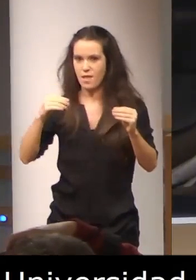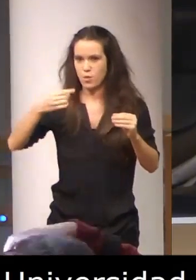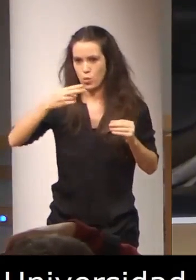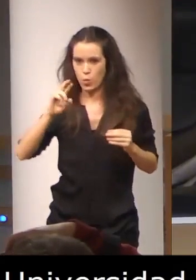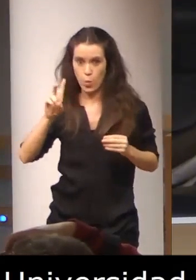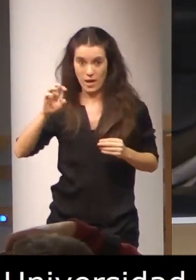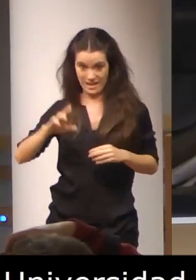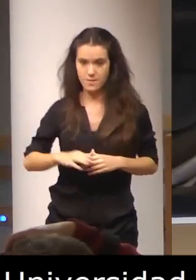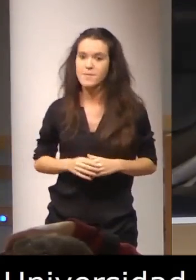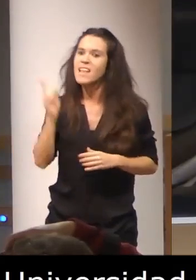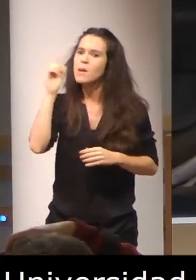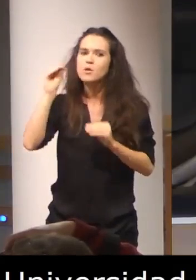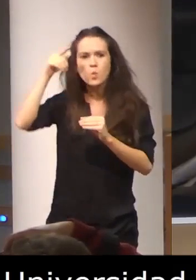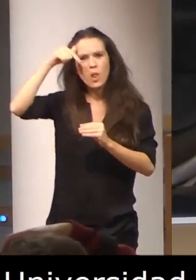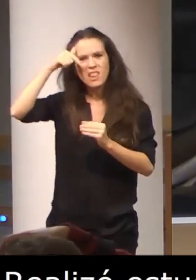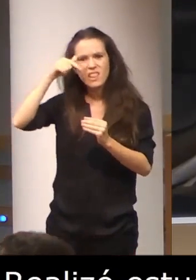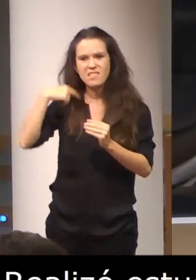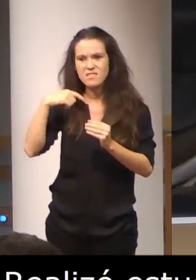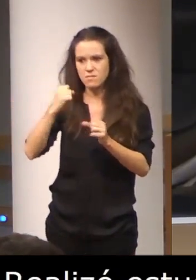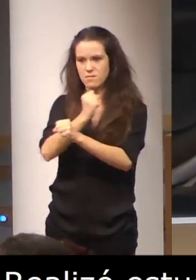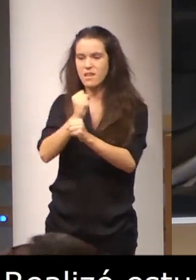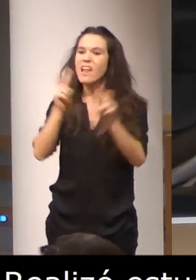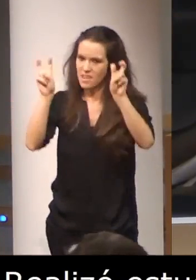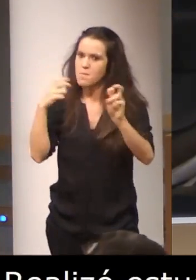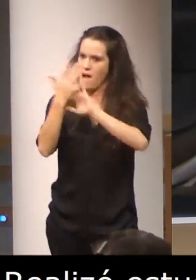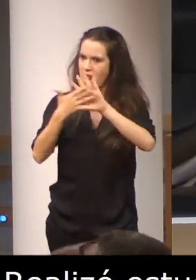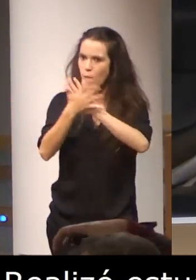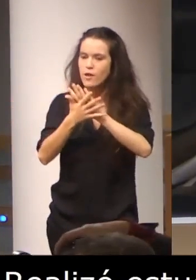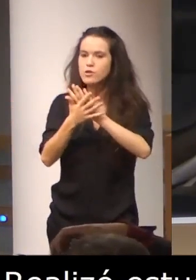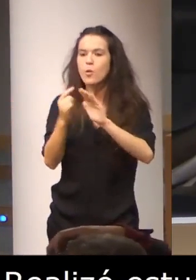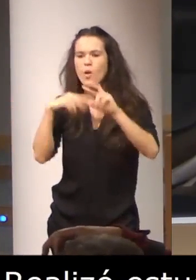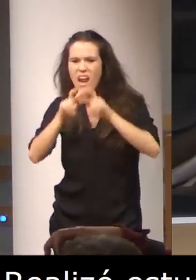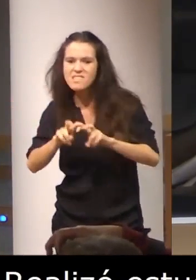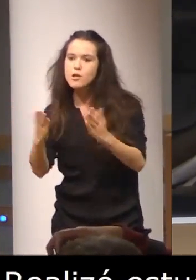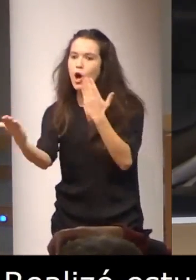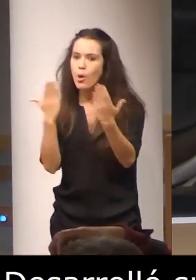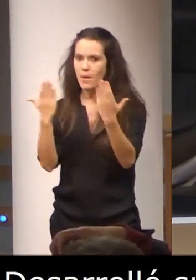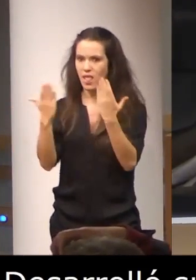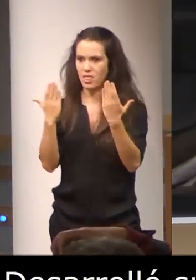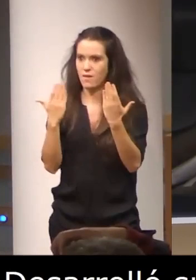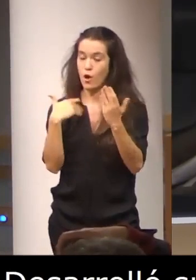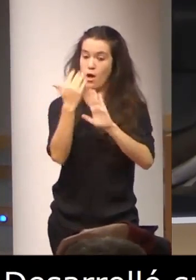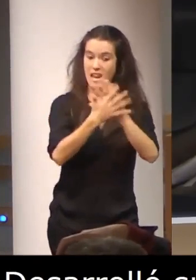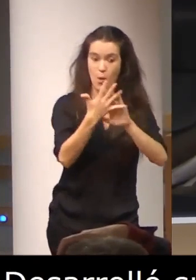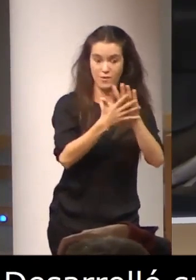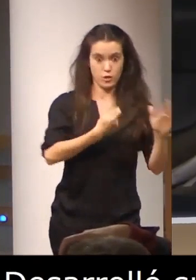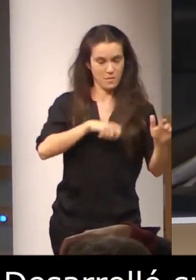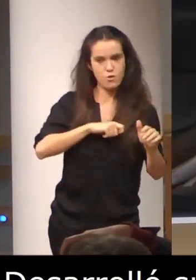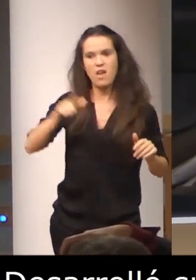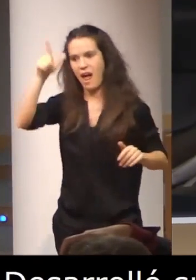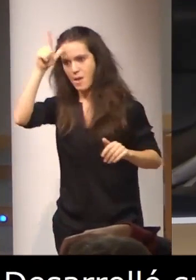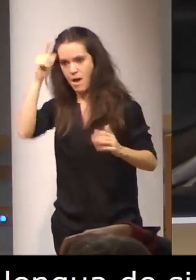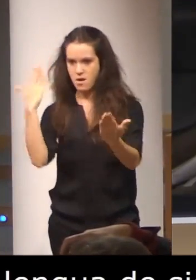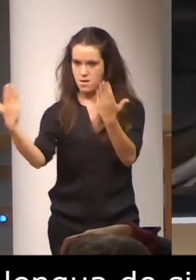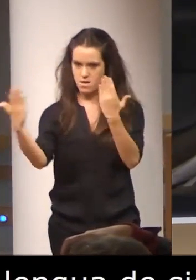Desarrolló su tesis sobre el tema de la lengua de signos, análisis comparativo de las lenguas de signos española y alemana.